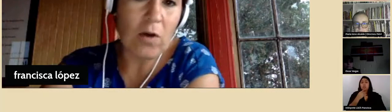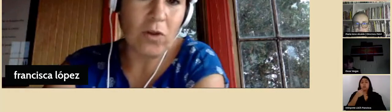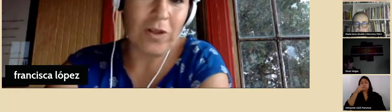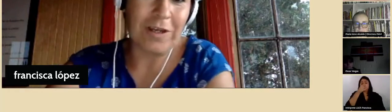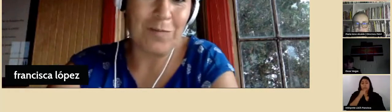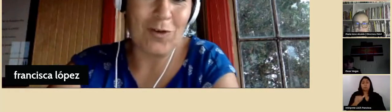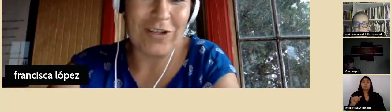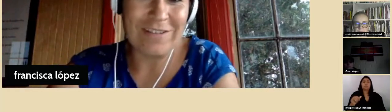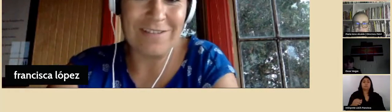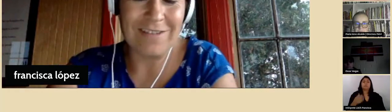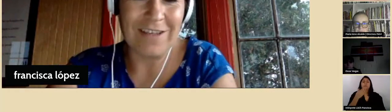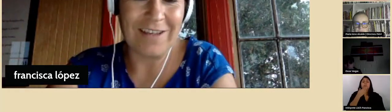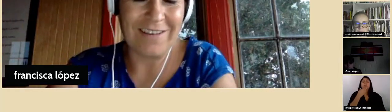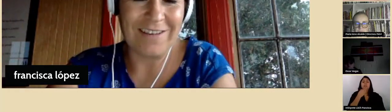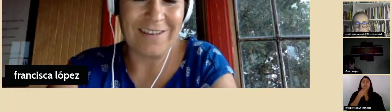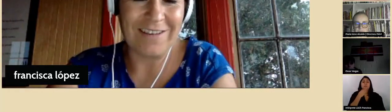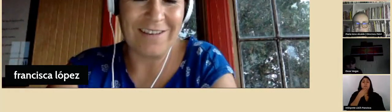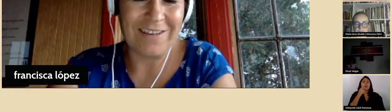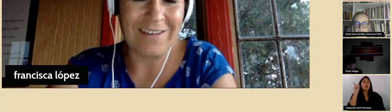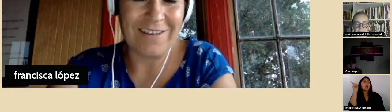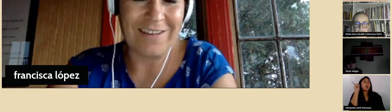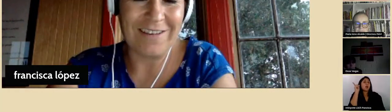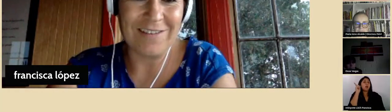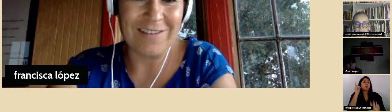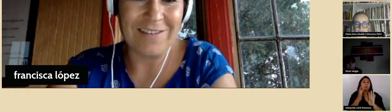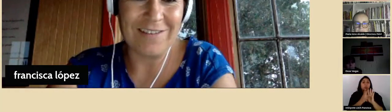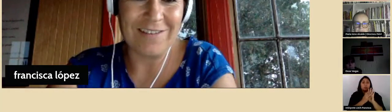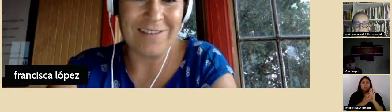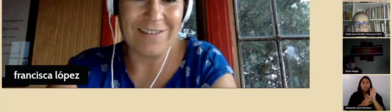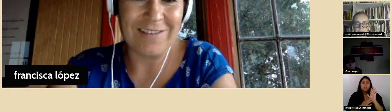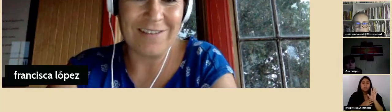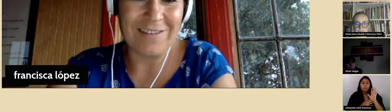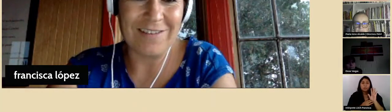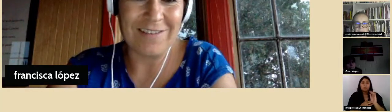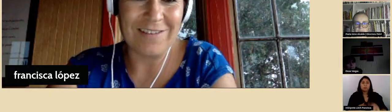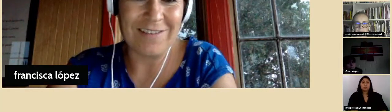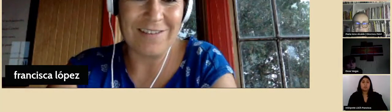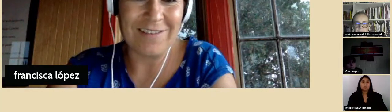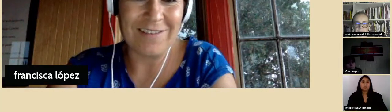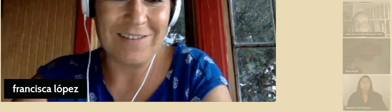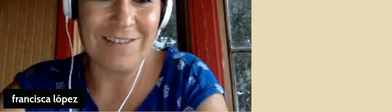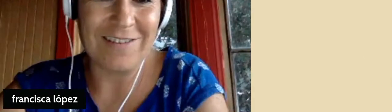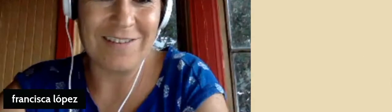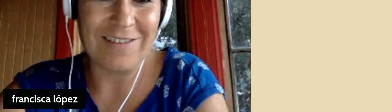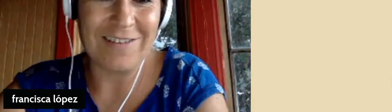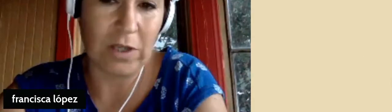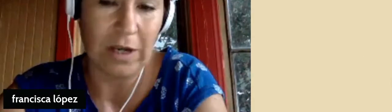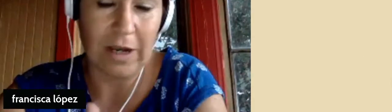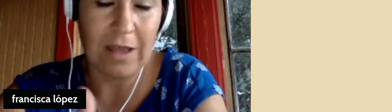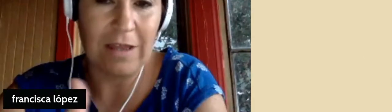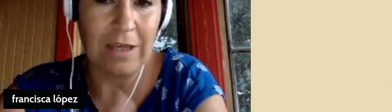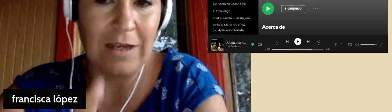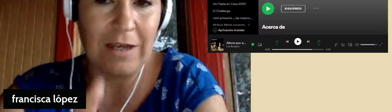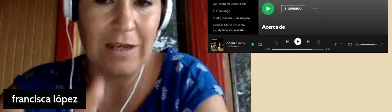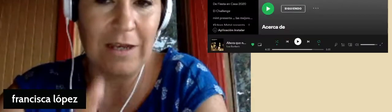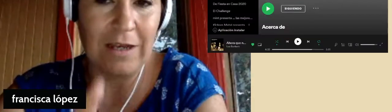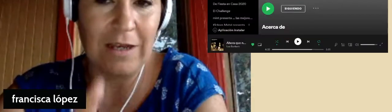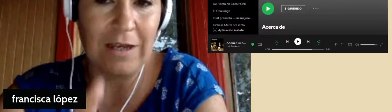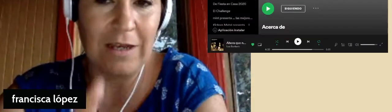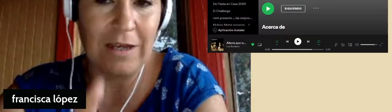Aparecieron los audiodescriptores que en las fotos, donde el artista es el encargado o encargada